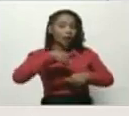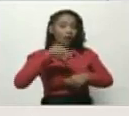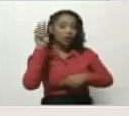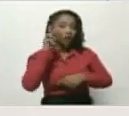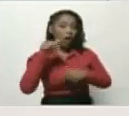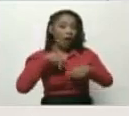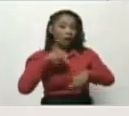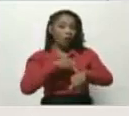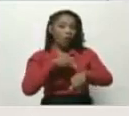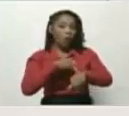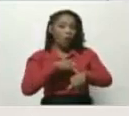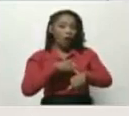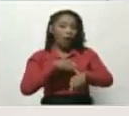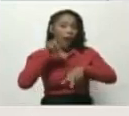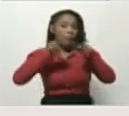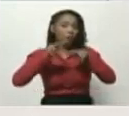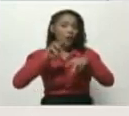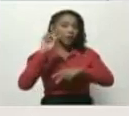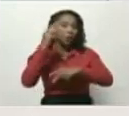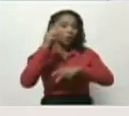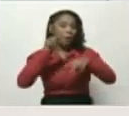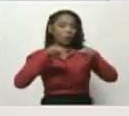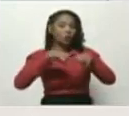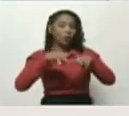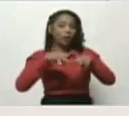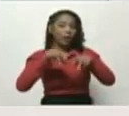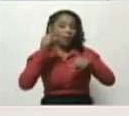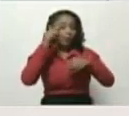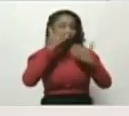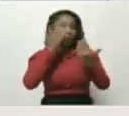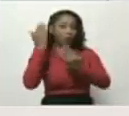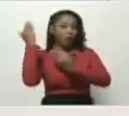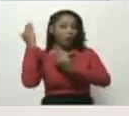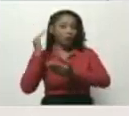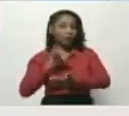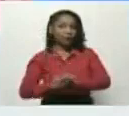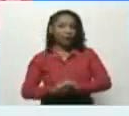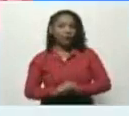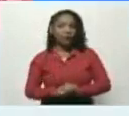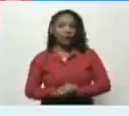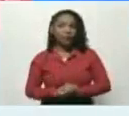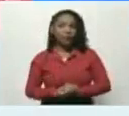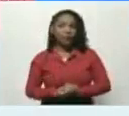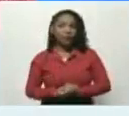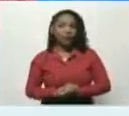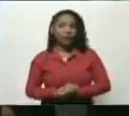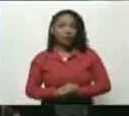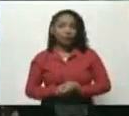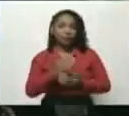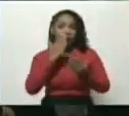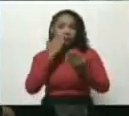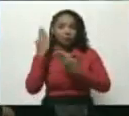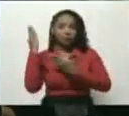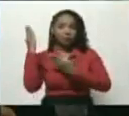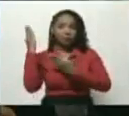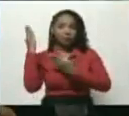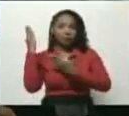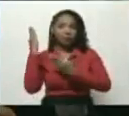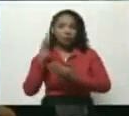A esta hora se va a presentar la segunda ponencia del día. Vamos a verla. Compañera, bueno, adelante.